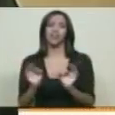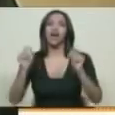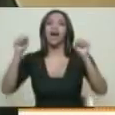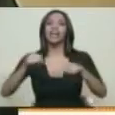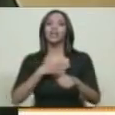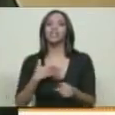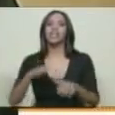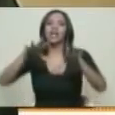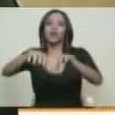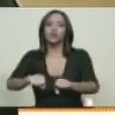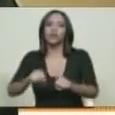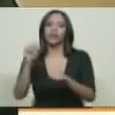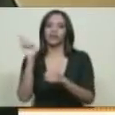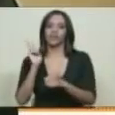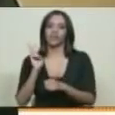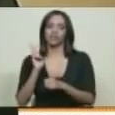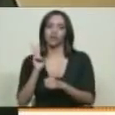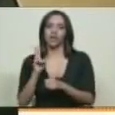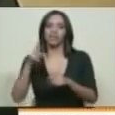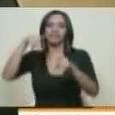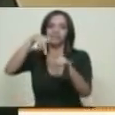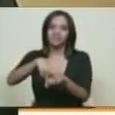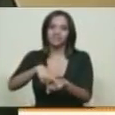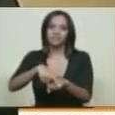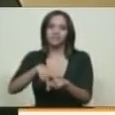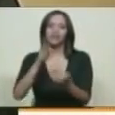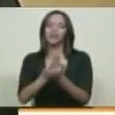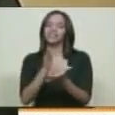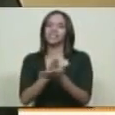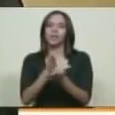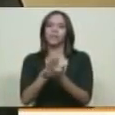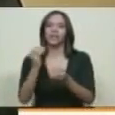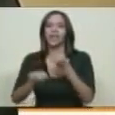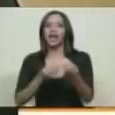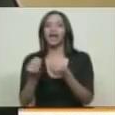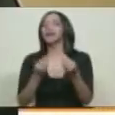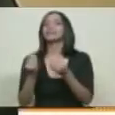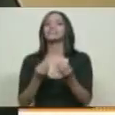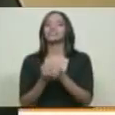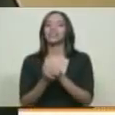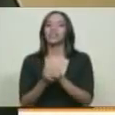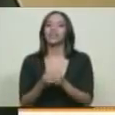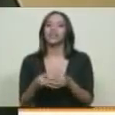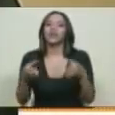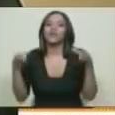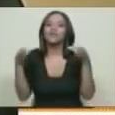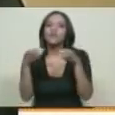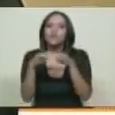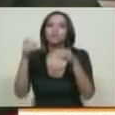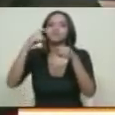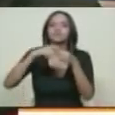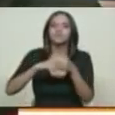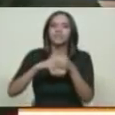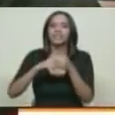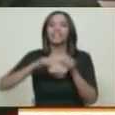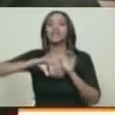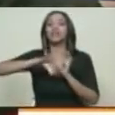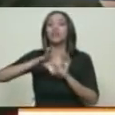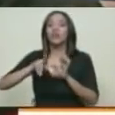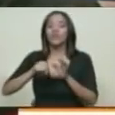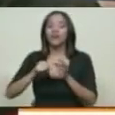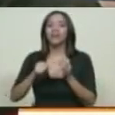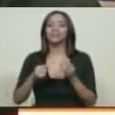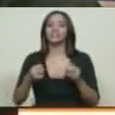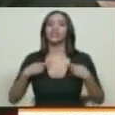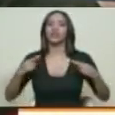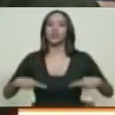someter a Venezuela para lo de siempre, para hacer una colonia y llevarse lo que les interesa, que son las materias primas